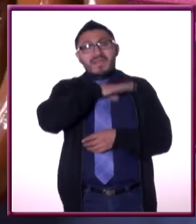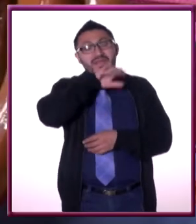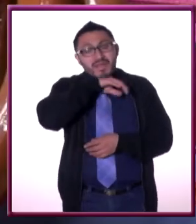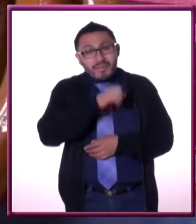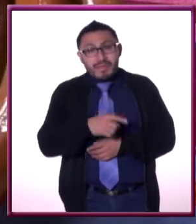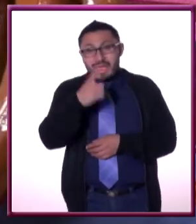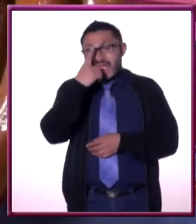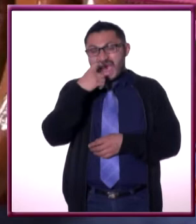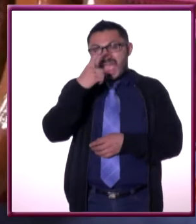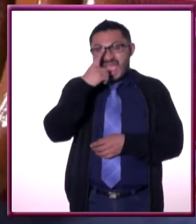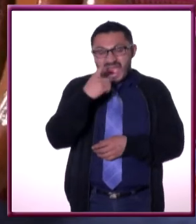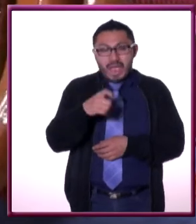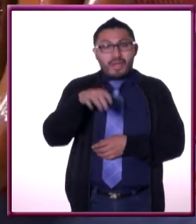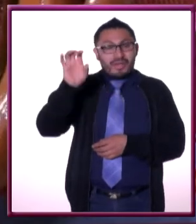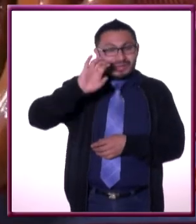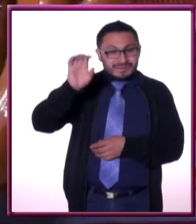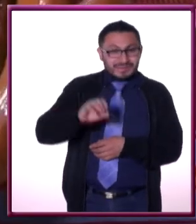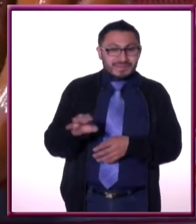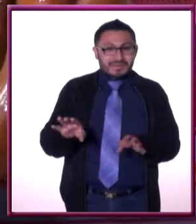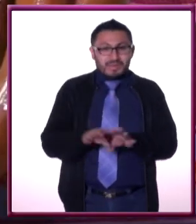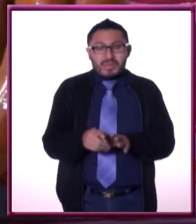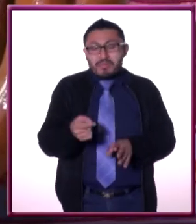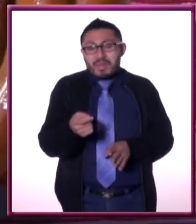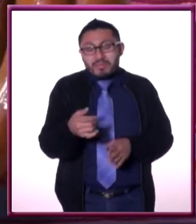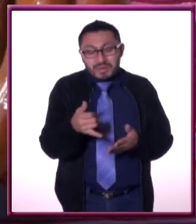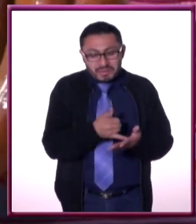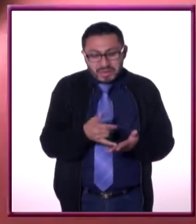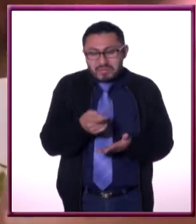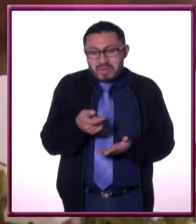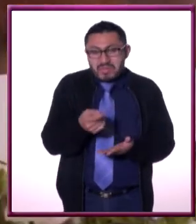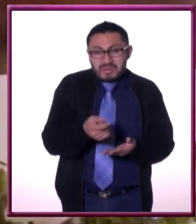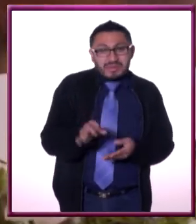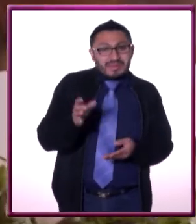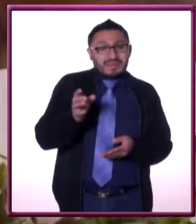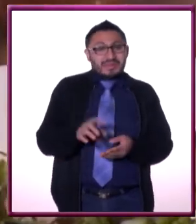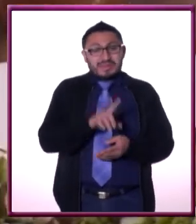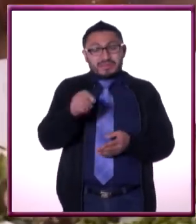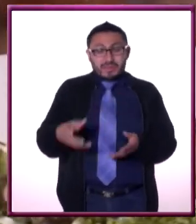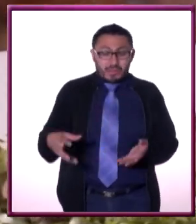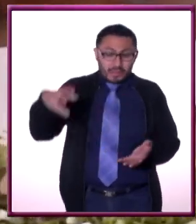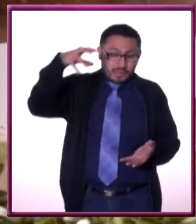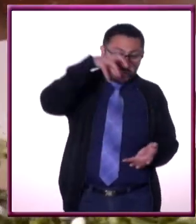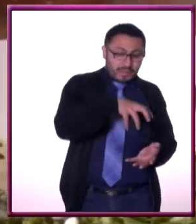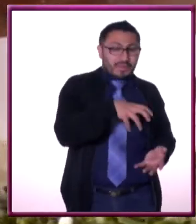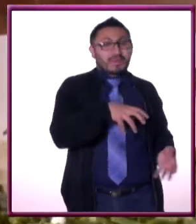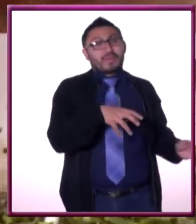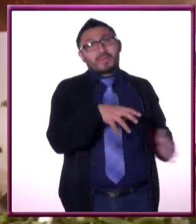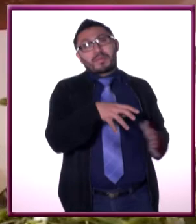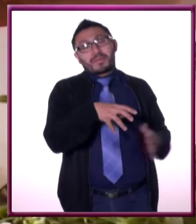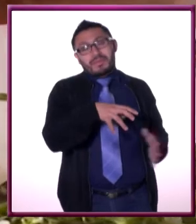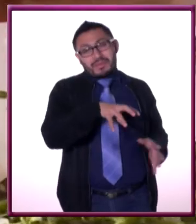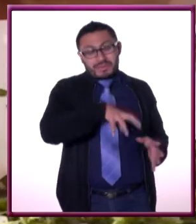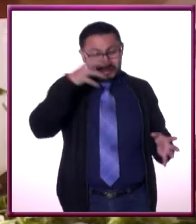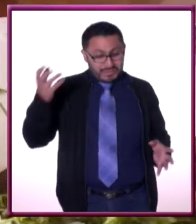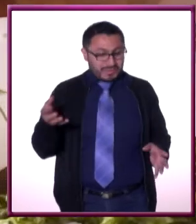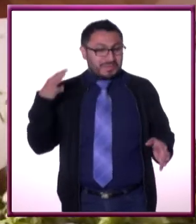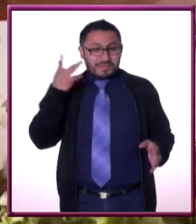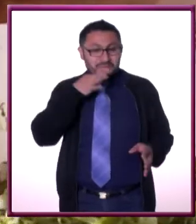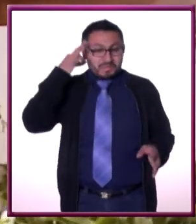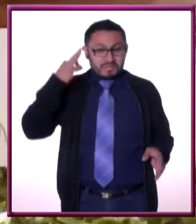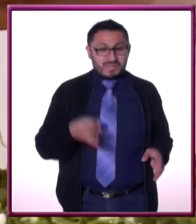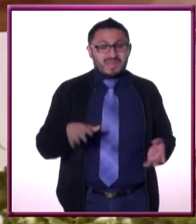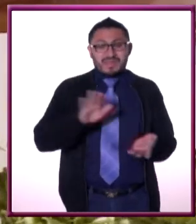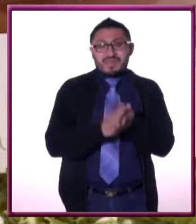ajo y sal. Sancochados así con muy poquito aceite y después ponen la tapa en la cacerola, santo remedio, ahí quedan. Con